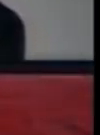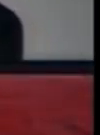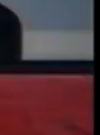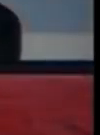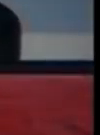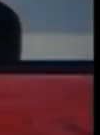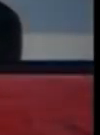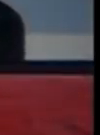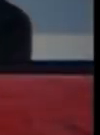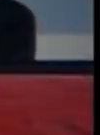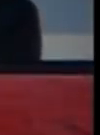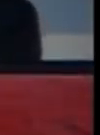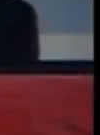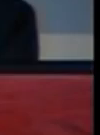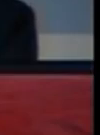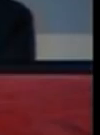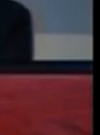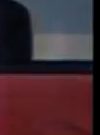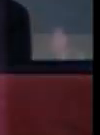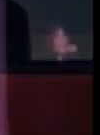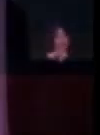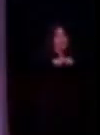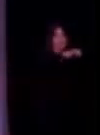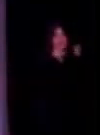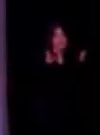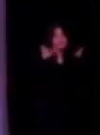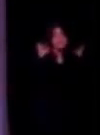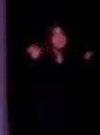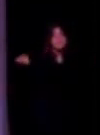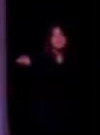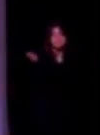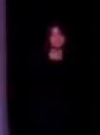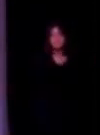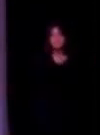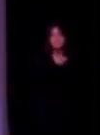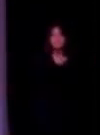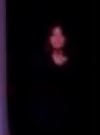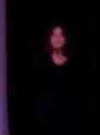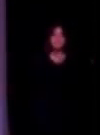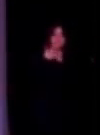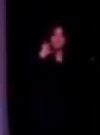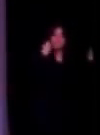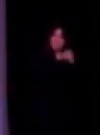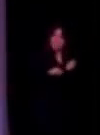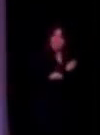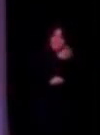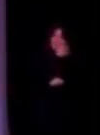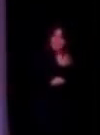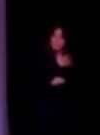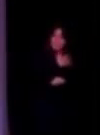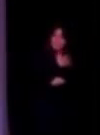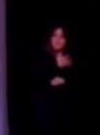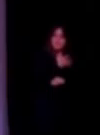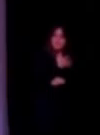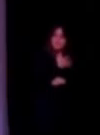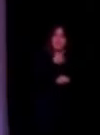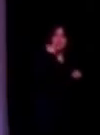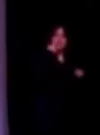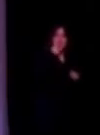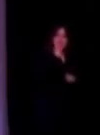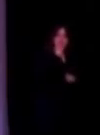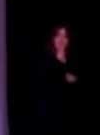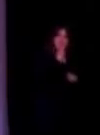solidaria. Por eso también aquí me casaba esta situación cuando decimos, es que para esto es necesario que